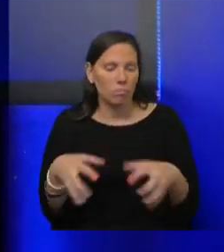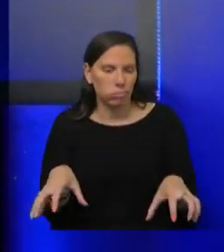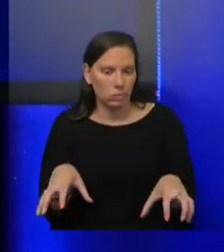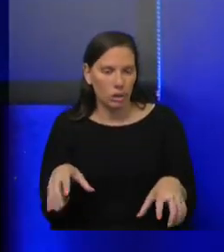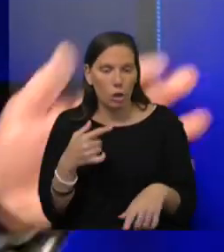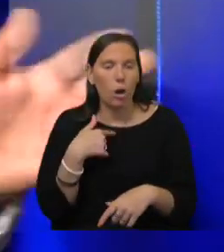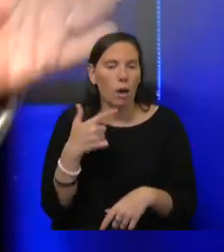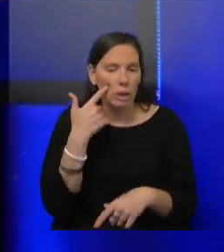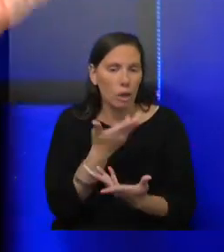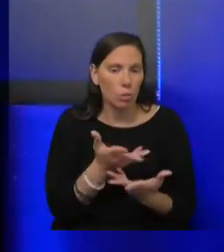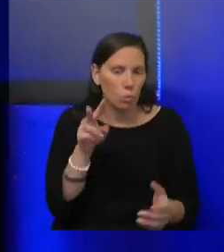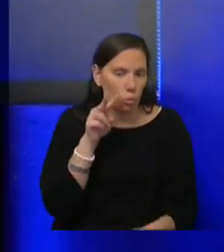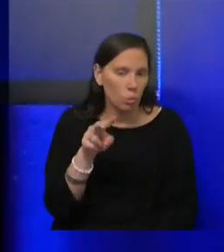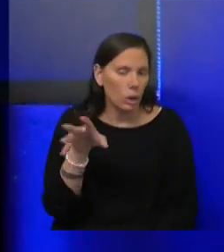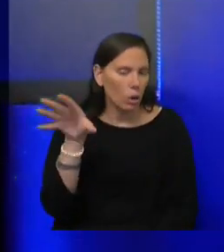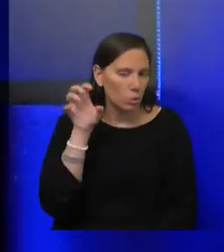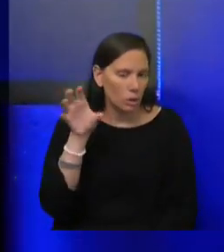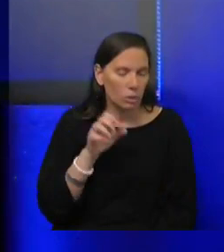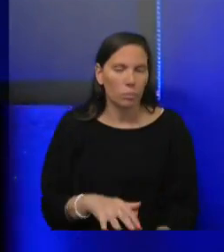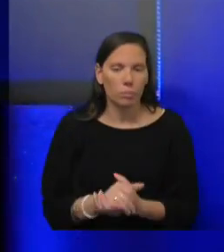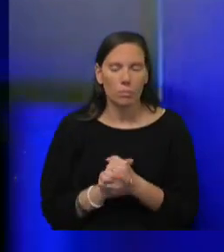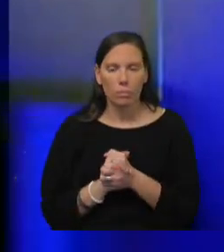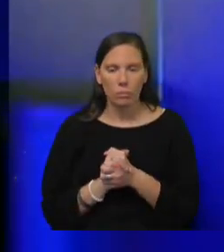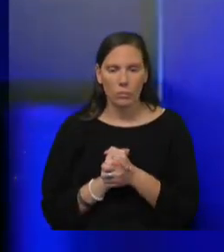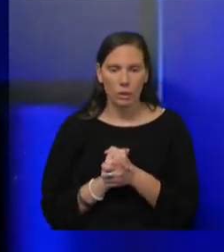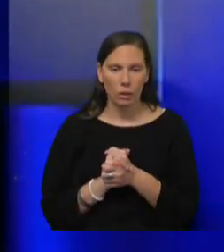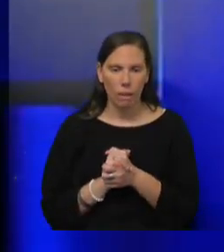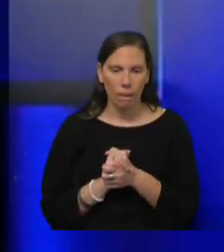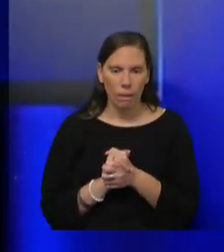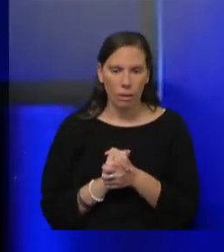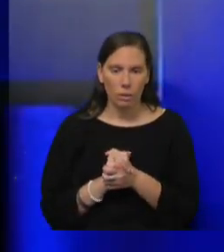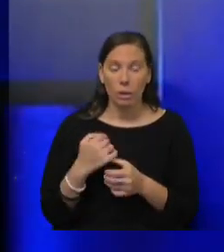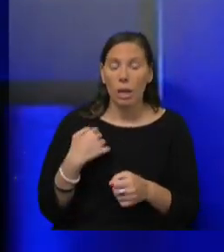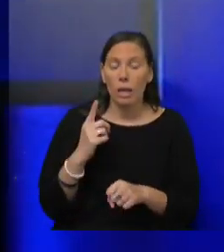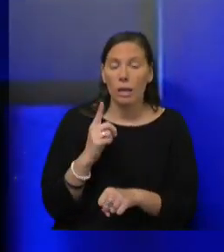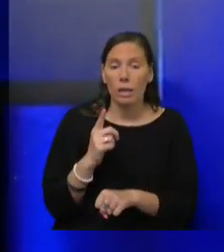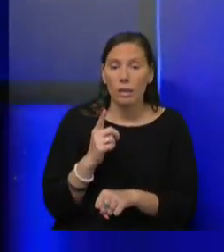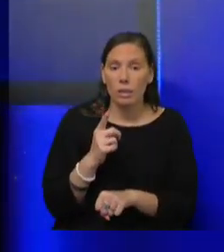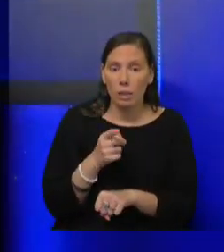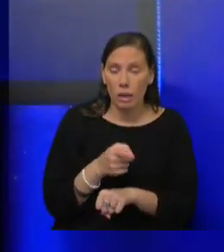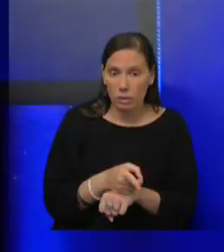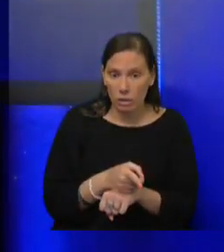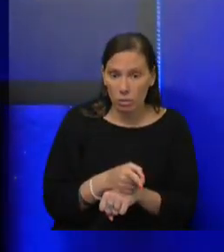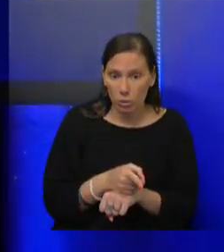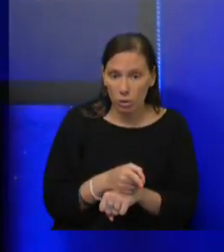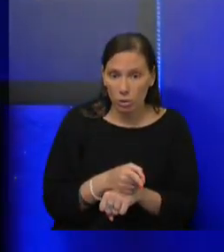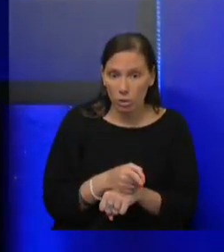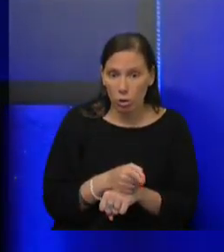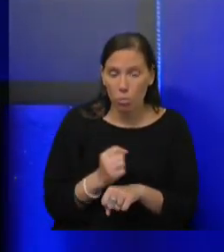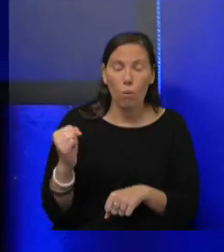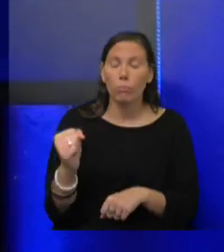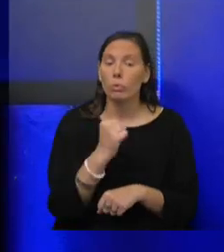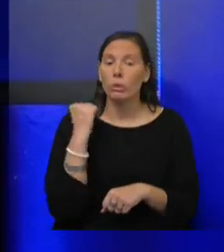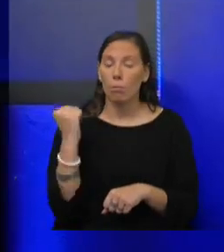dejo escuchando y viendo al candidato a presidente del frente decidimos considerar como